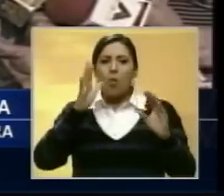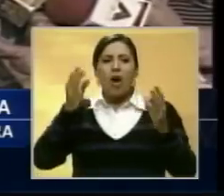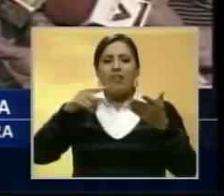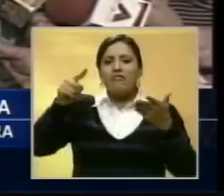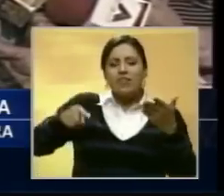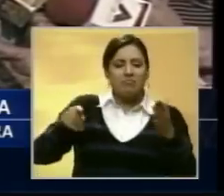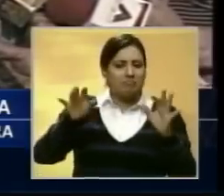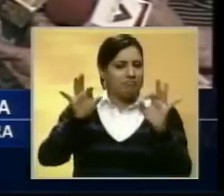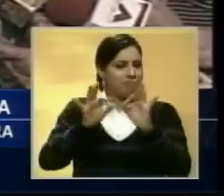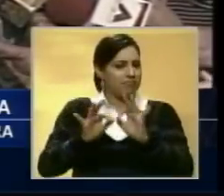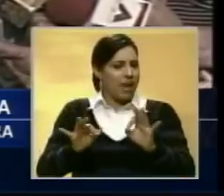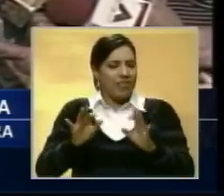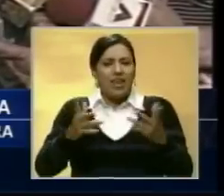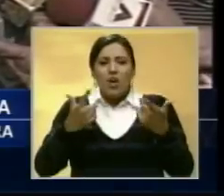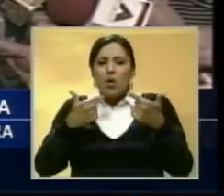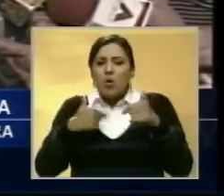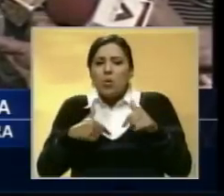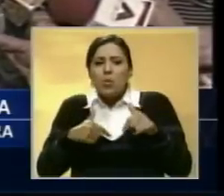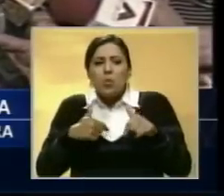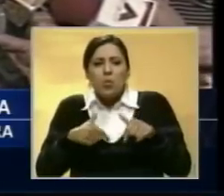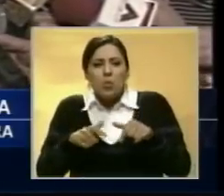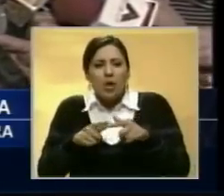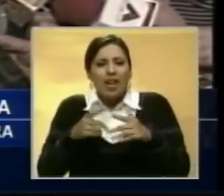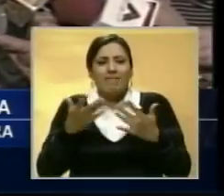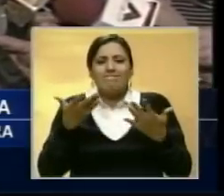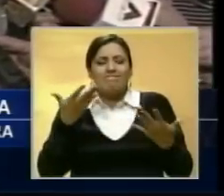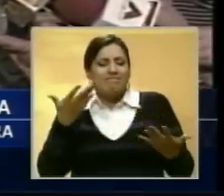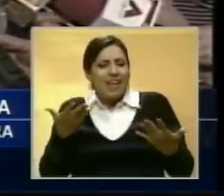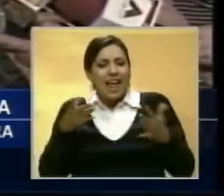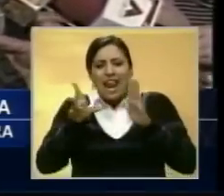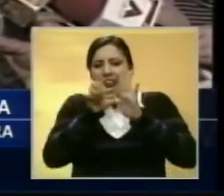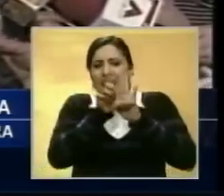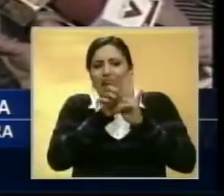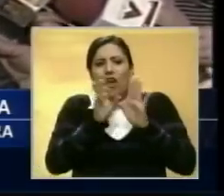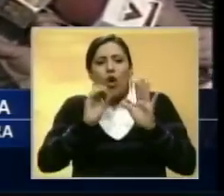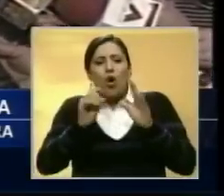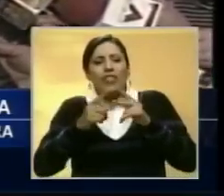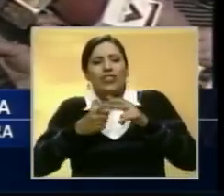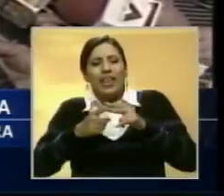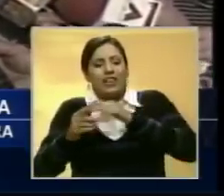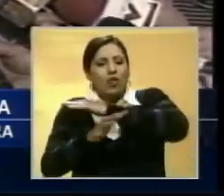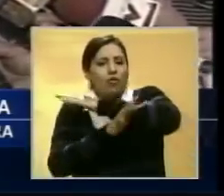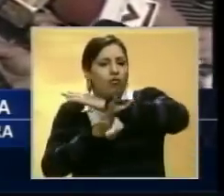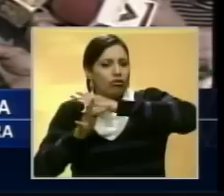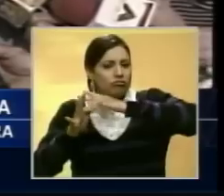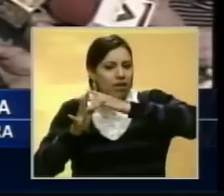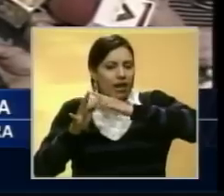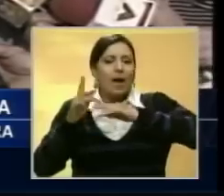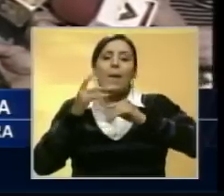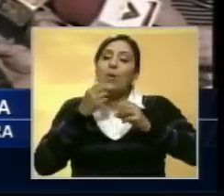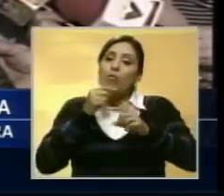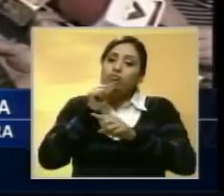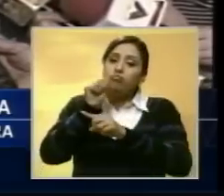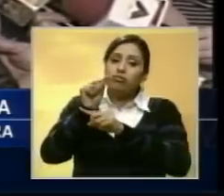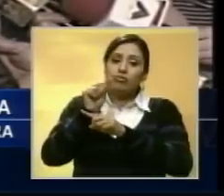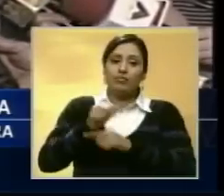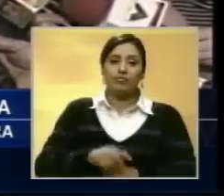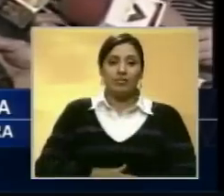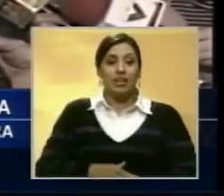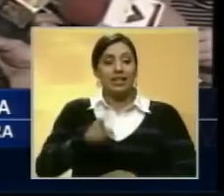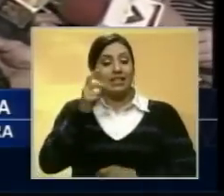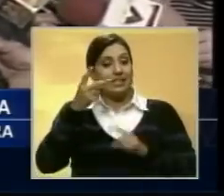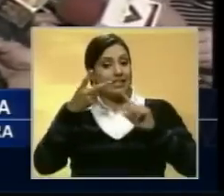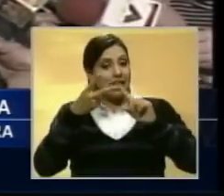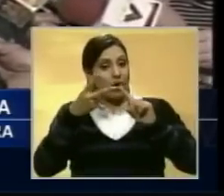pacto, ningún elemento de ley o técnico en frontera. Permítame decirle esto.